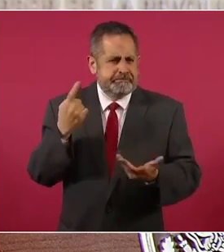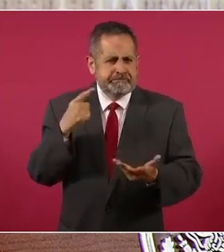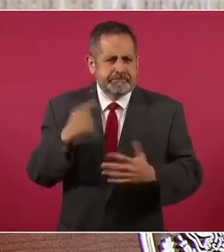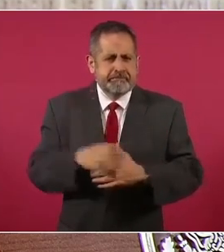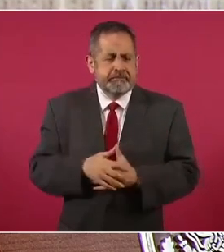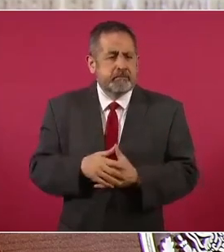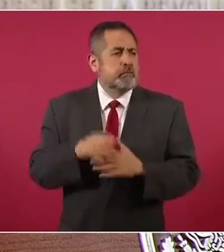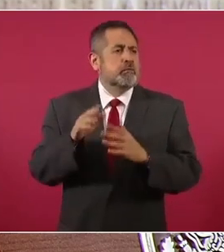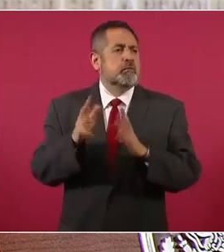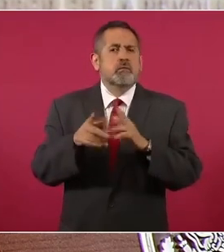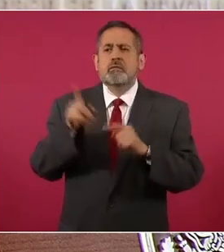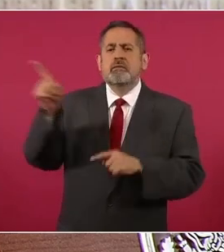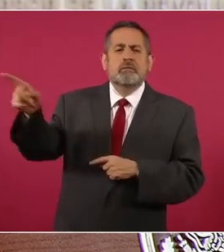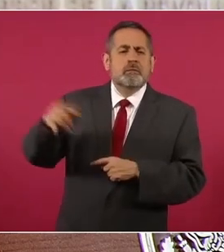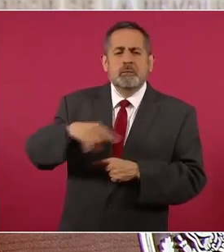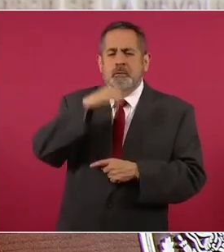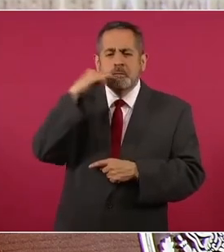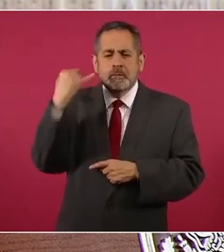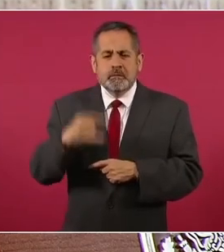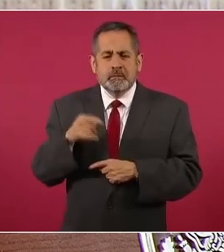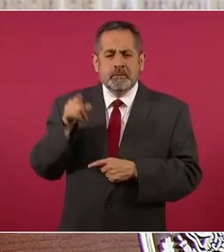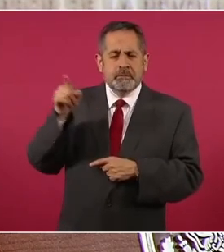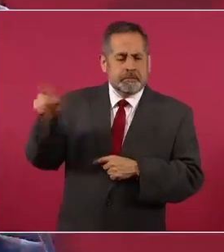En Chile,